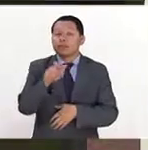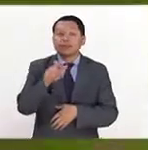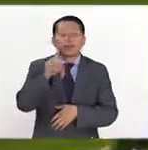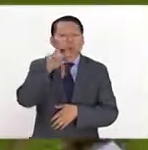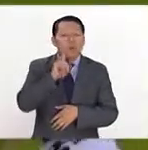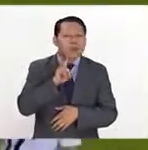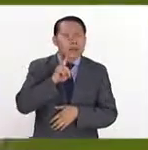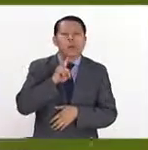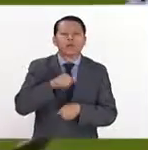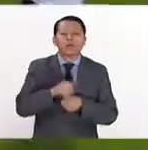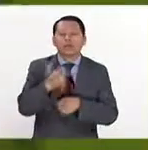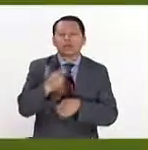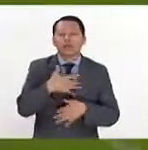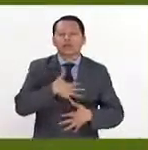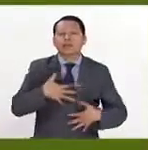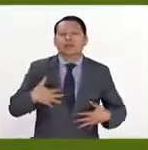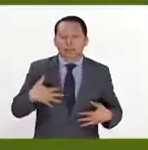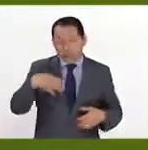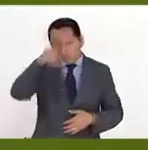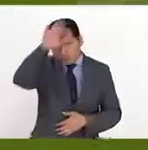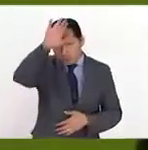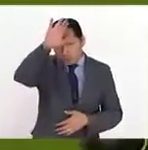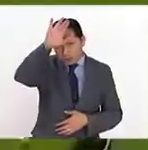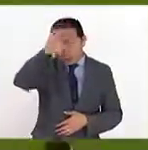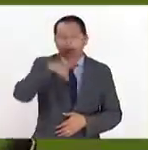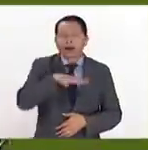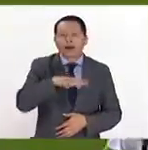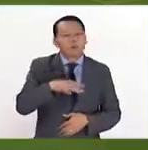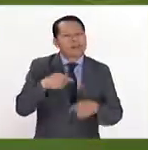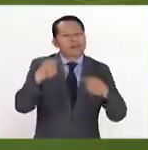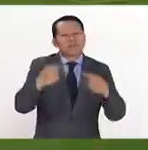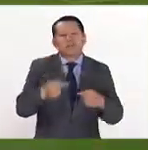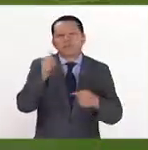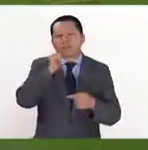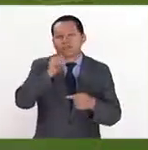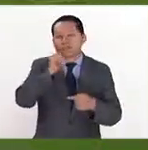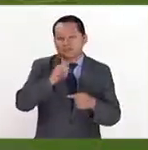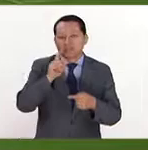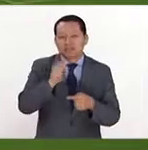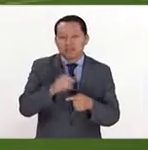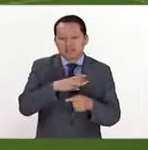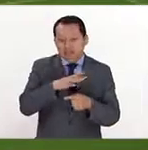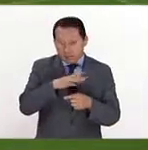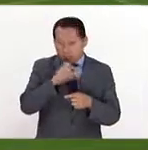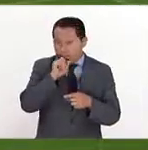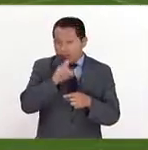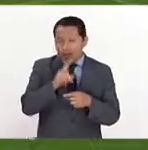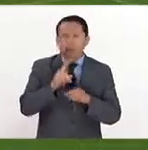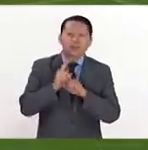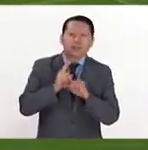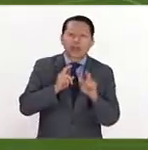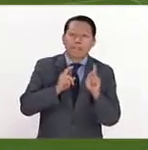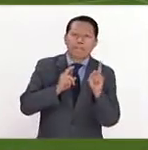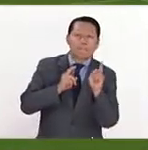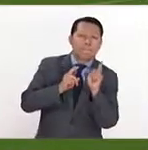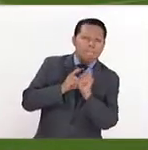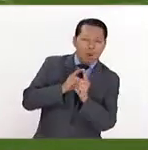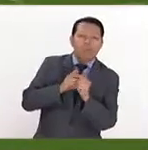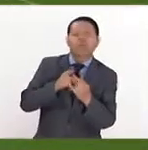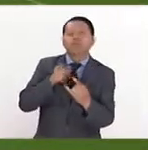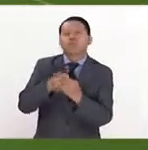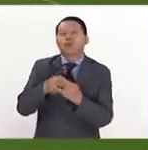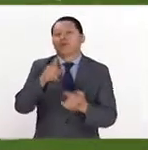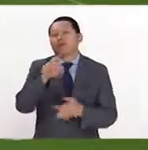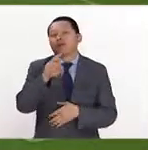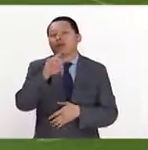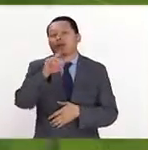jornada número 7, Tigres en contra de Monterrey, clásico regio, desborde por la banda de la izquierda, cierra de esta forma